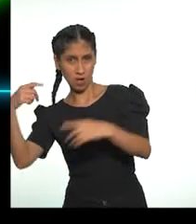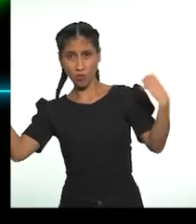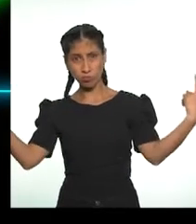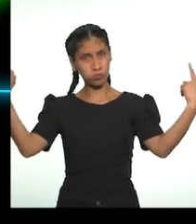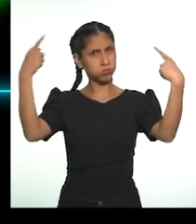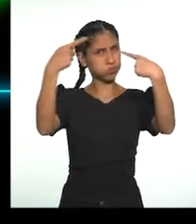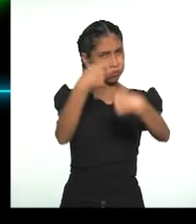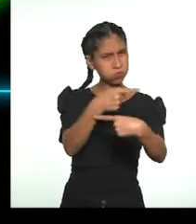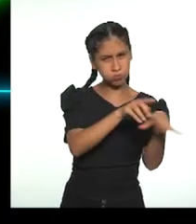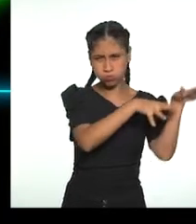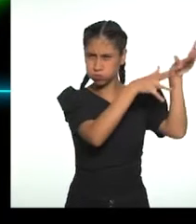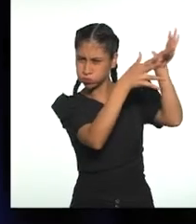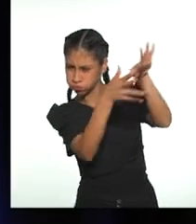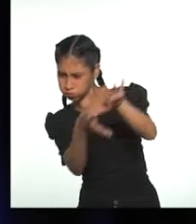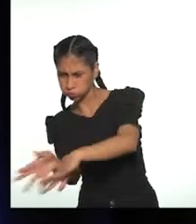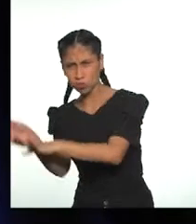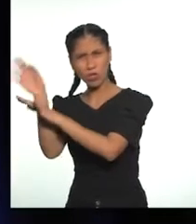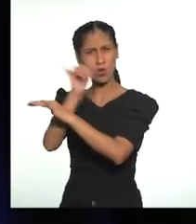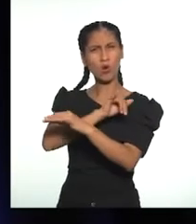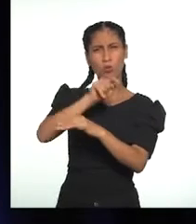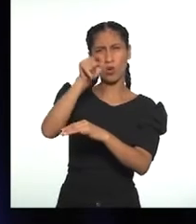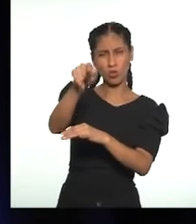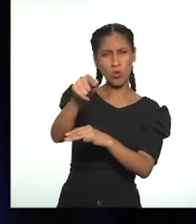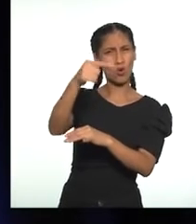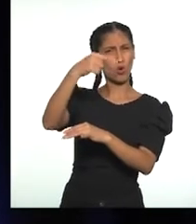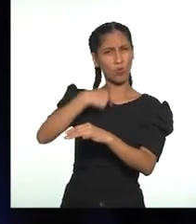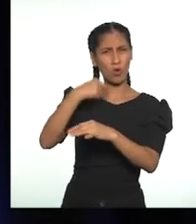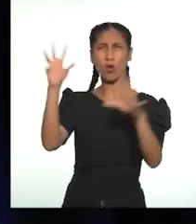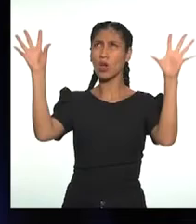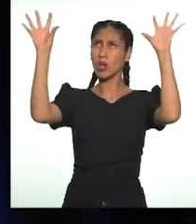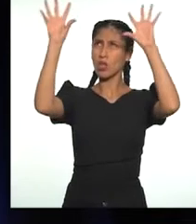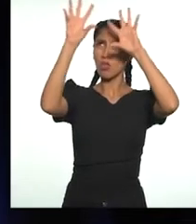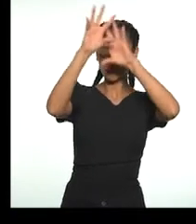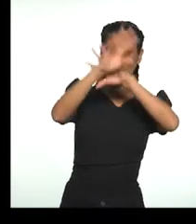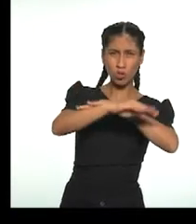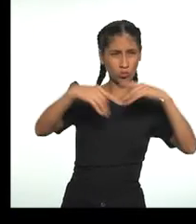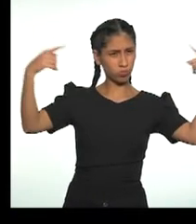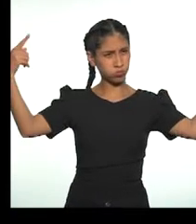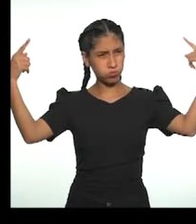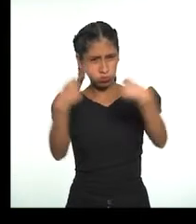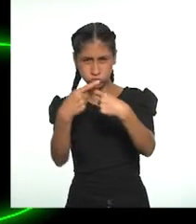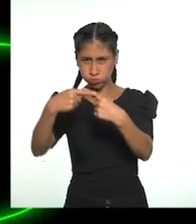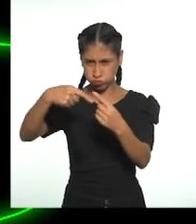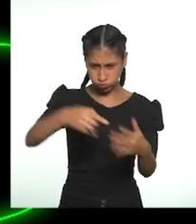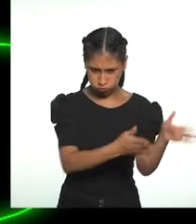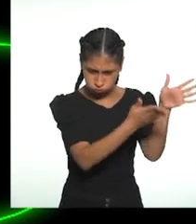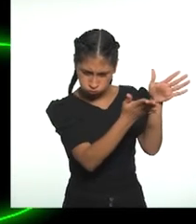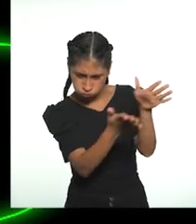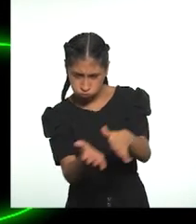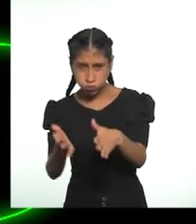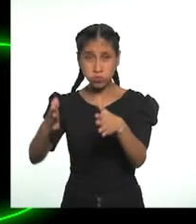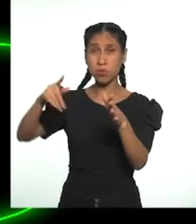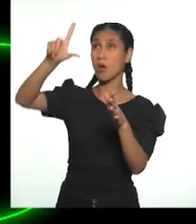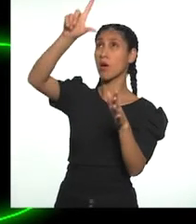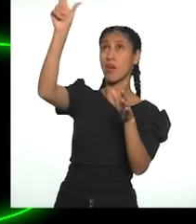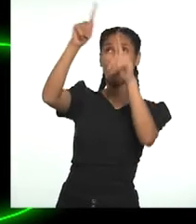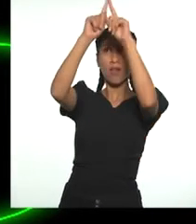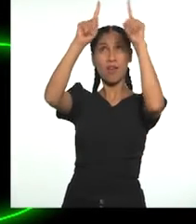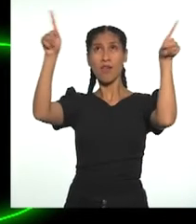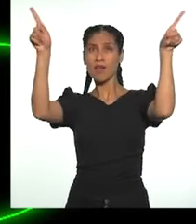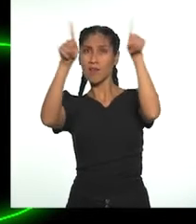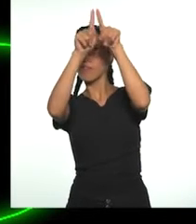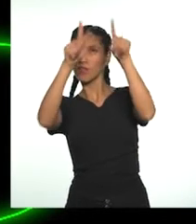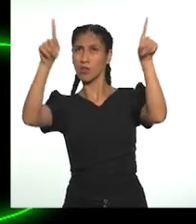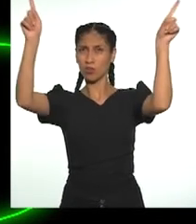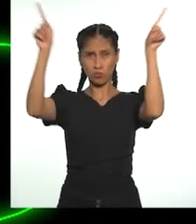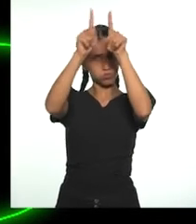sentido contrario se adivina, como tú conmigo al hundirnos en noches opuestas, contemplando estrellas diferentes